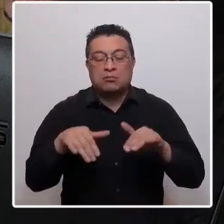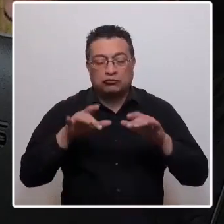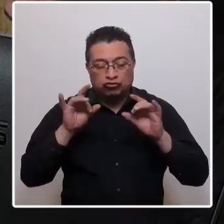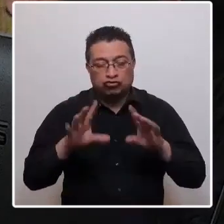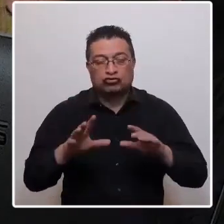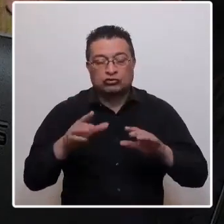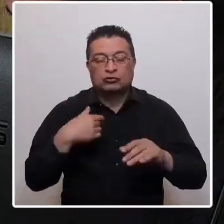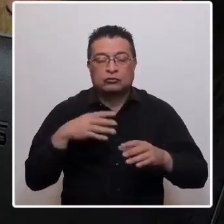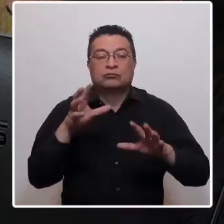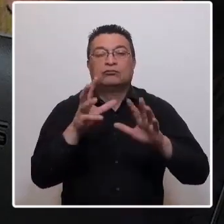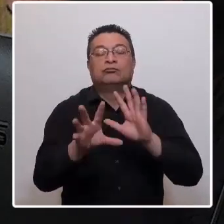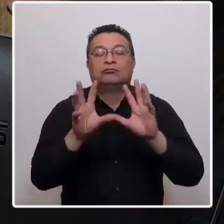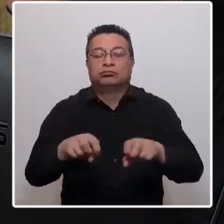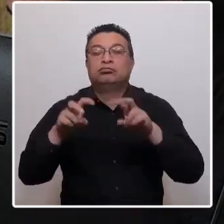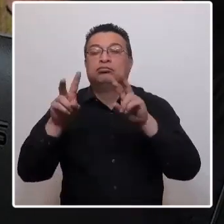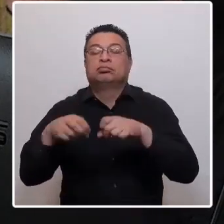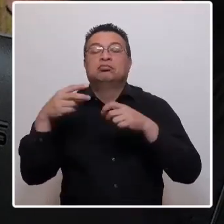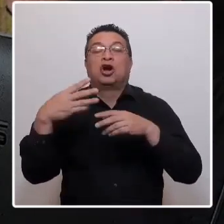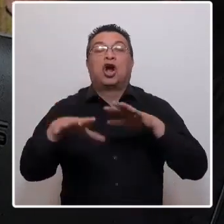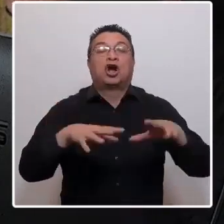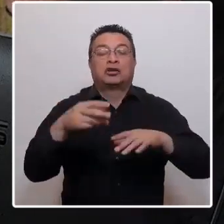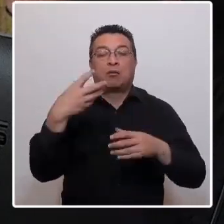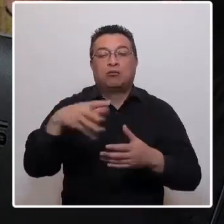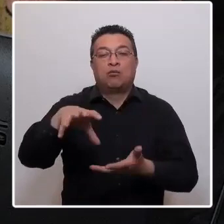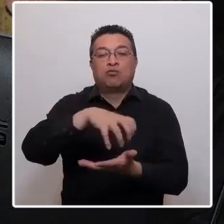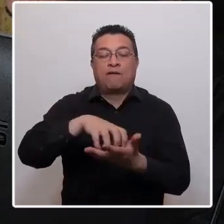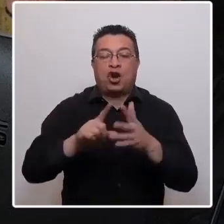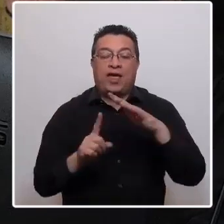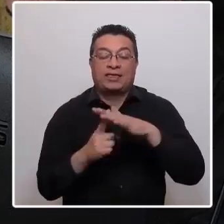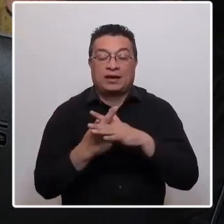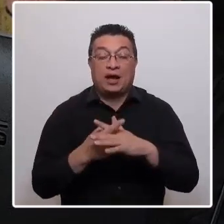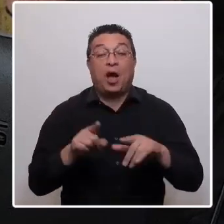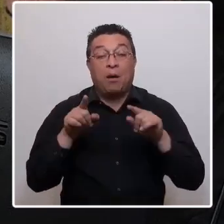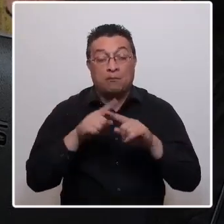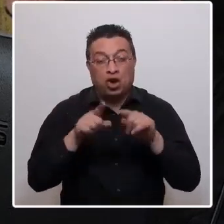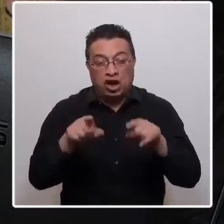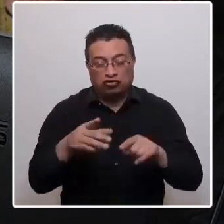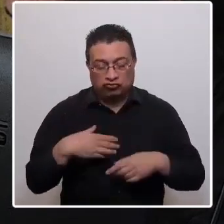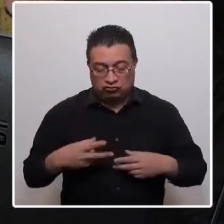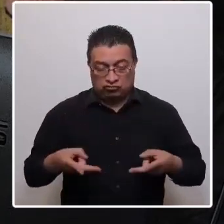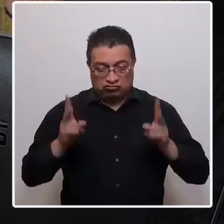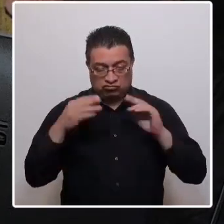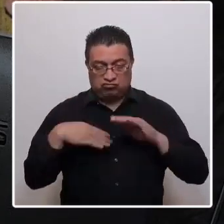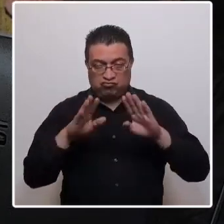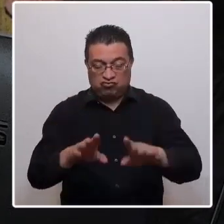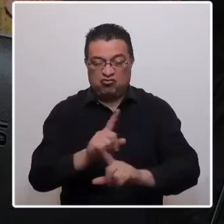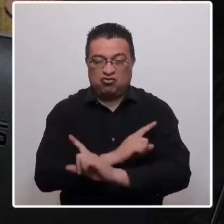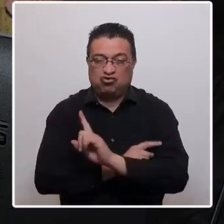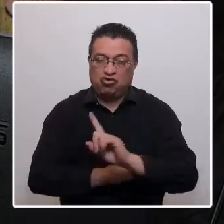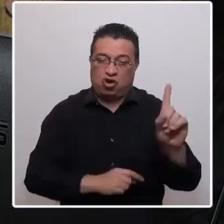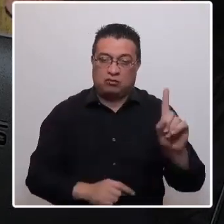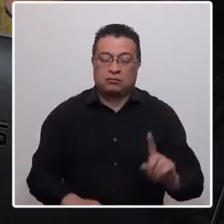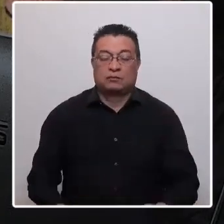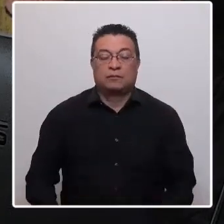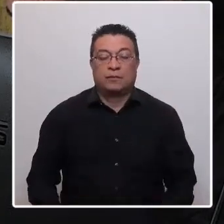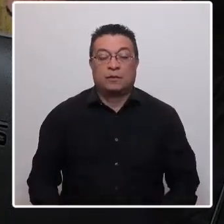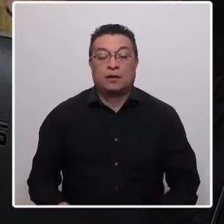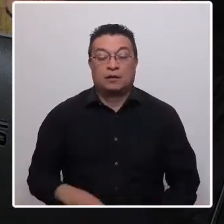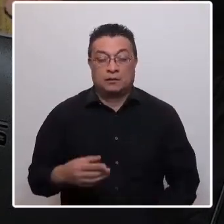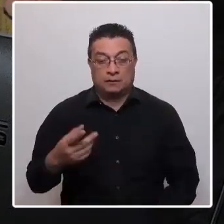de despojes de los pueblos indígenas. Y para eso no estoy disponible. El